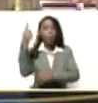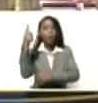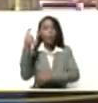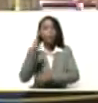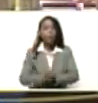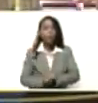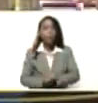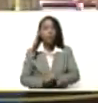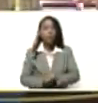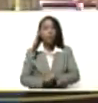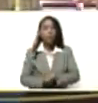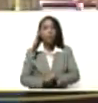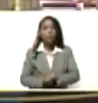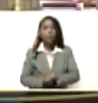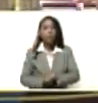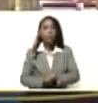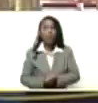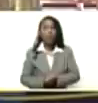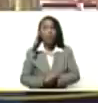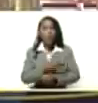ahora fíjense ustedes